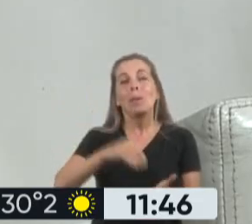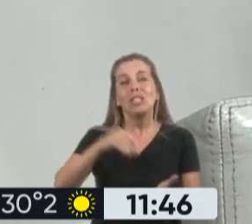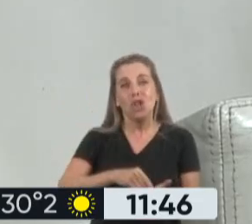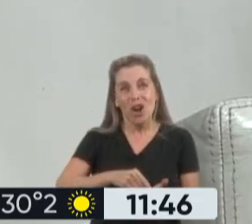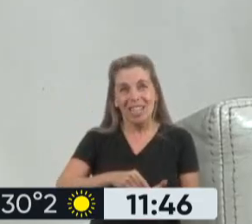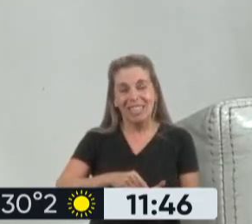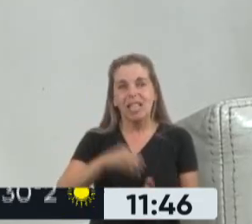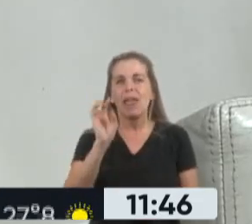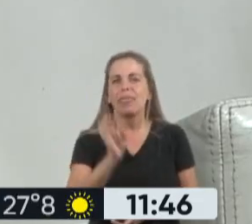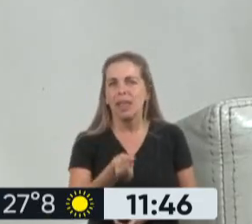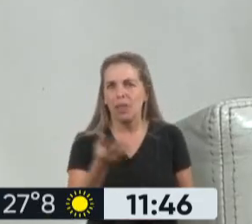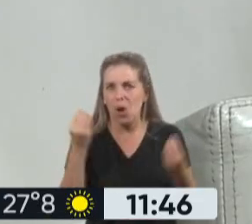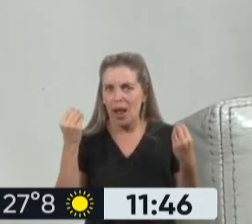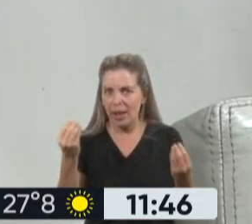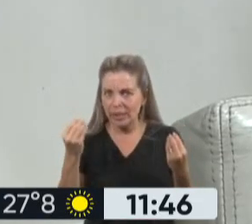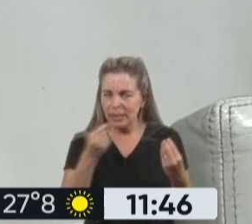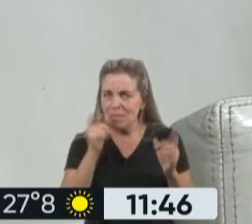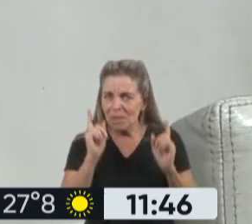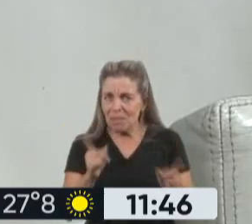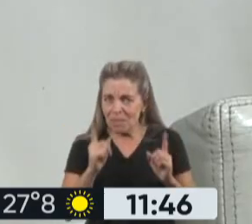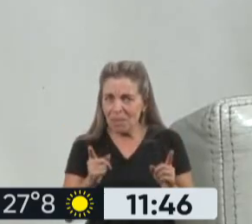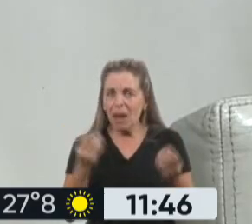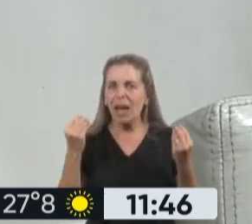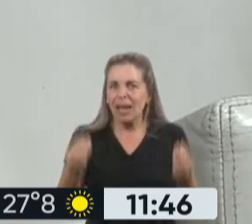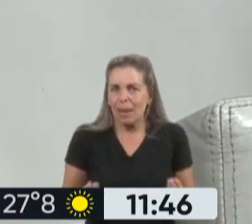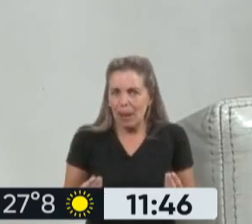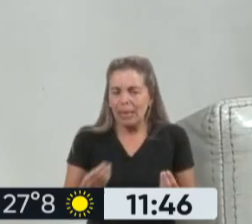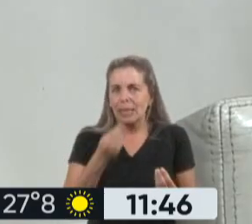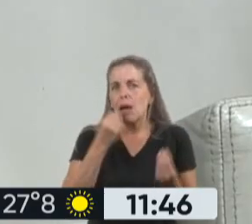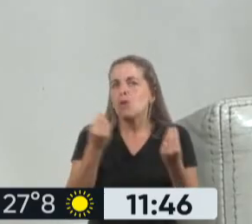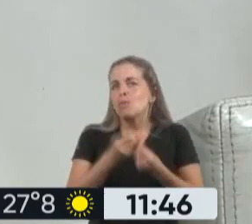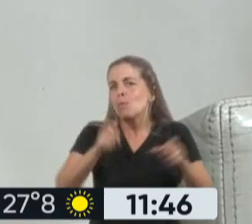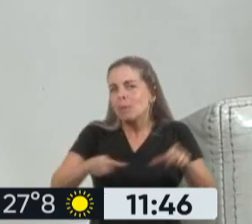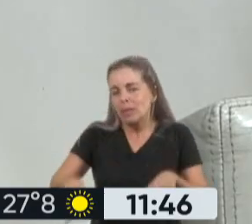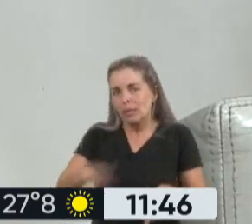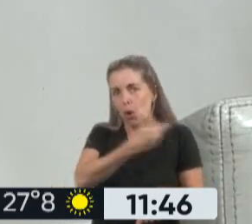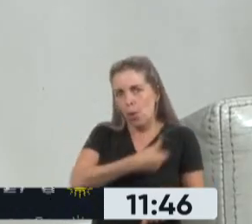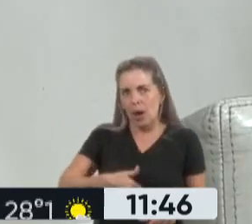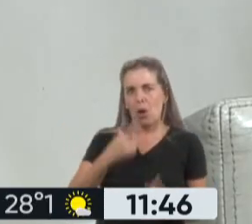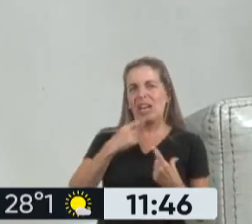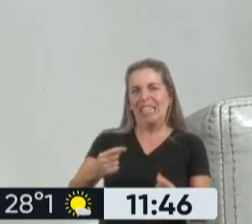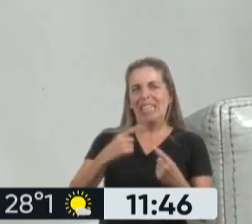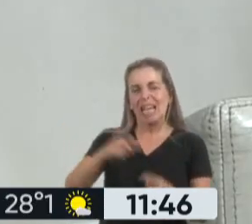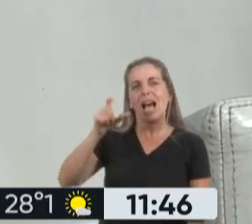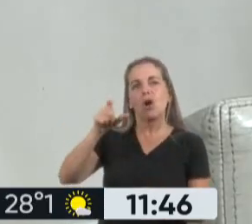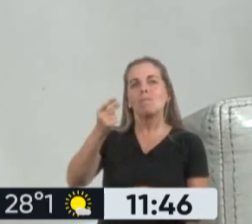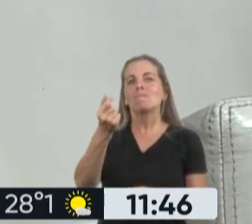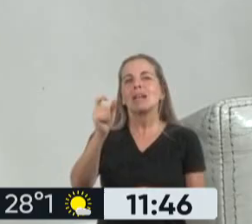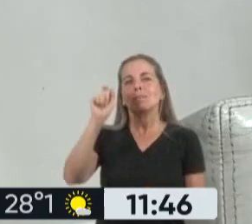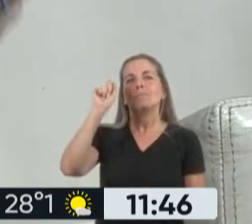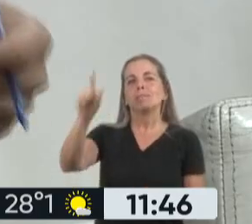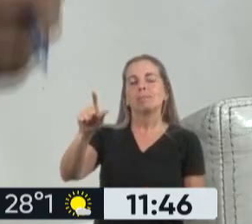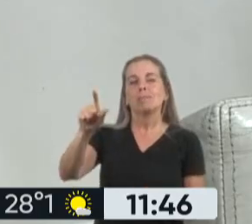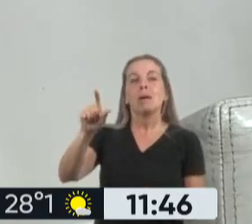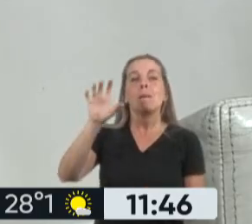política, o por lo menos la decisión del gobierno, la crítica a los chachos, a no cubrir, en todo caso, claro, a la provincia de La